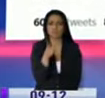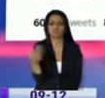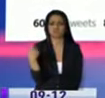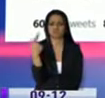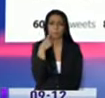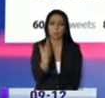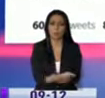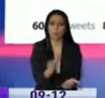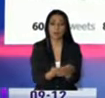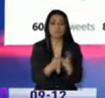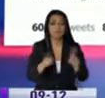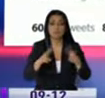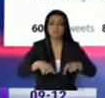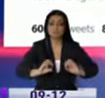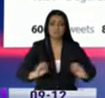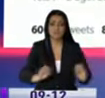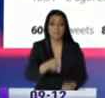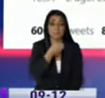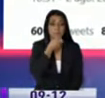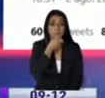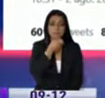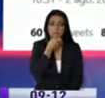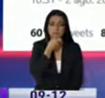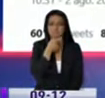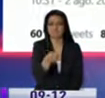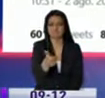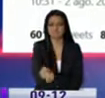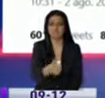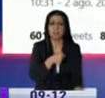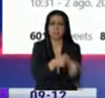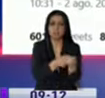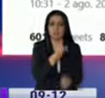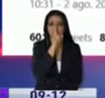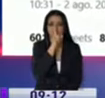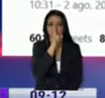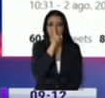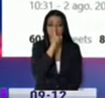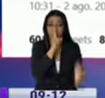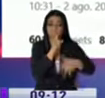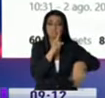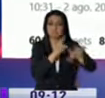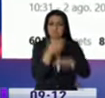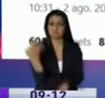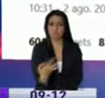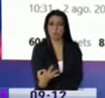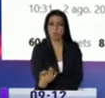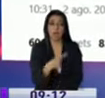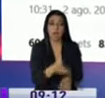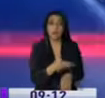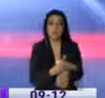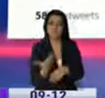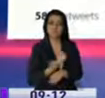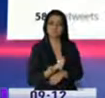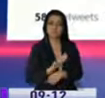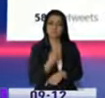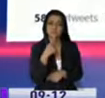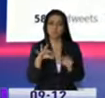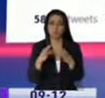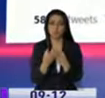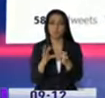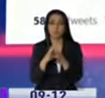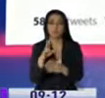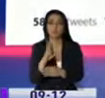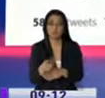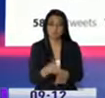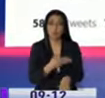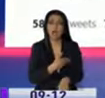pero nadie investiga. La prensa cómplice calla, la izquierda pura, aquella que tanto me cuestionaba dentro de AP, aquella para la